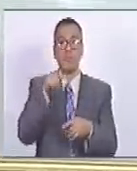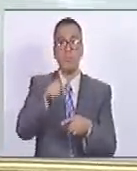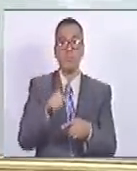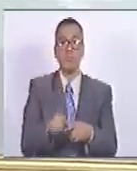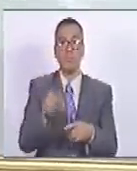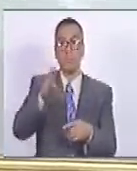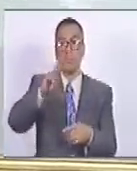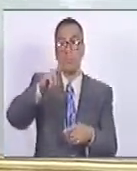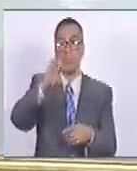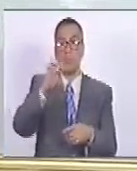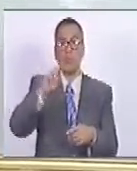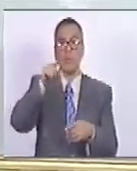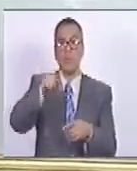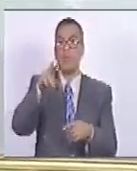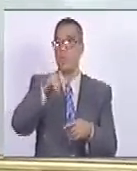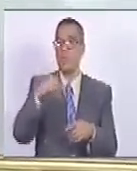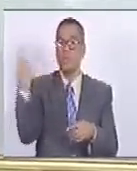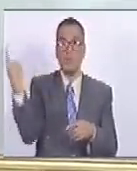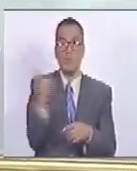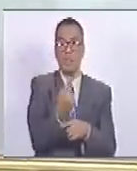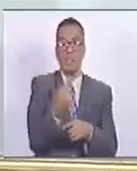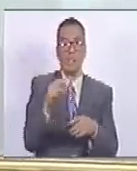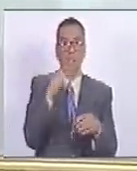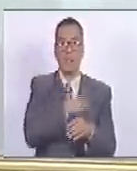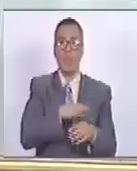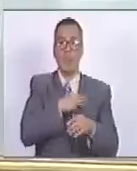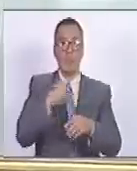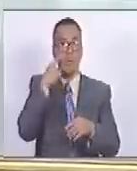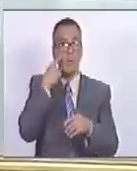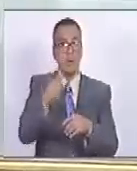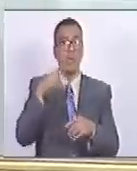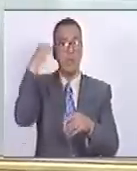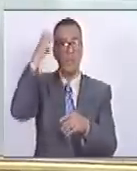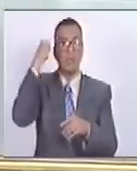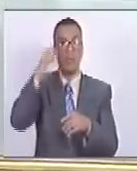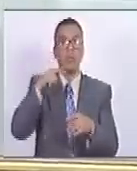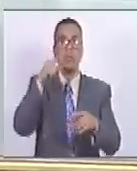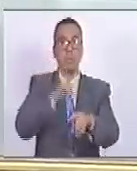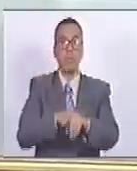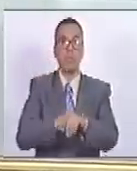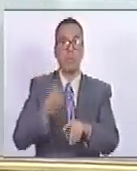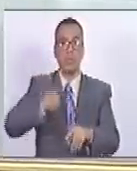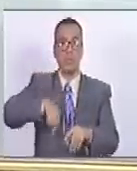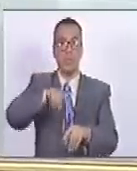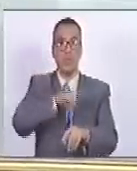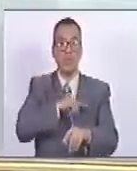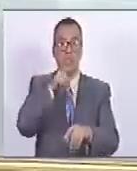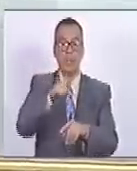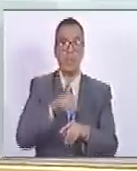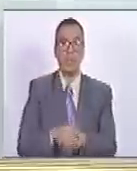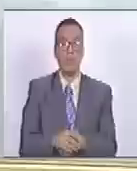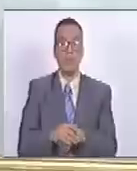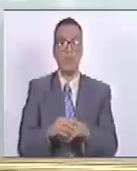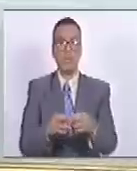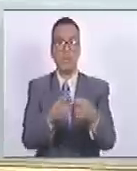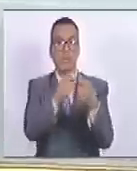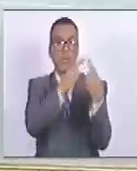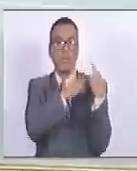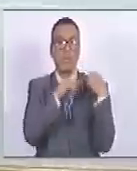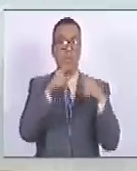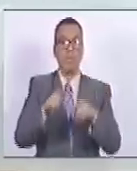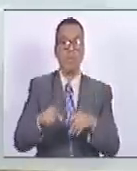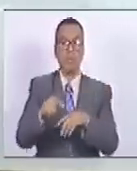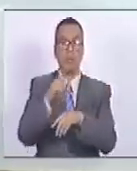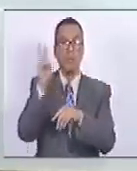José Borrell, aquí no va a venir ninguna misión de observación de Europa mientras nosotros seamos los representantes del